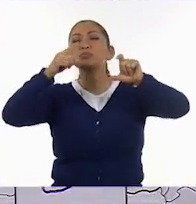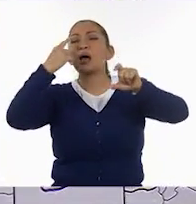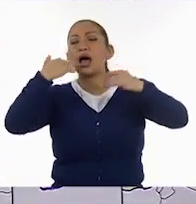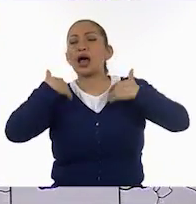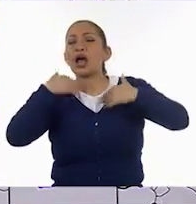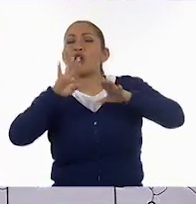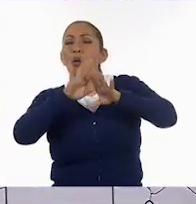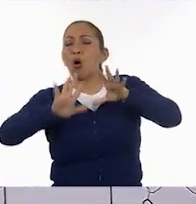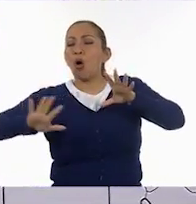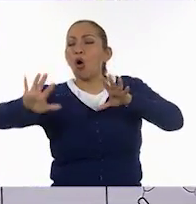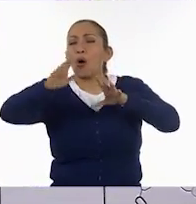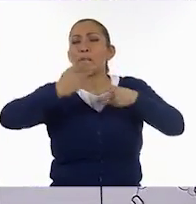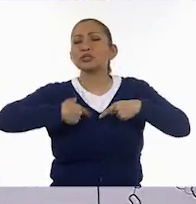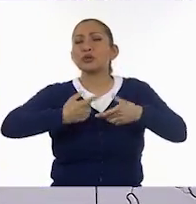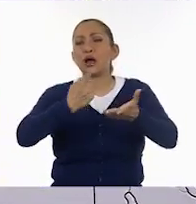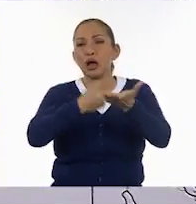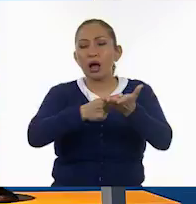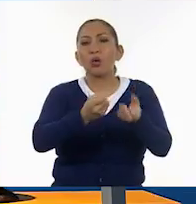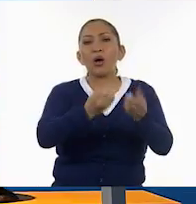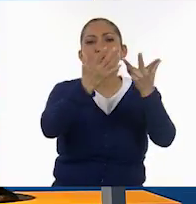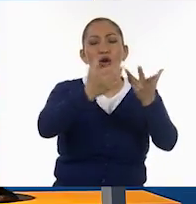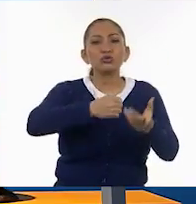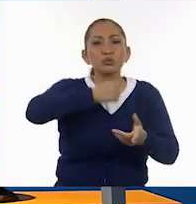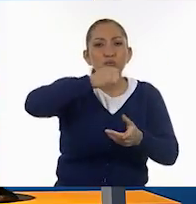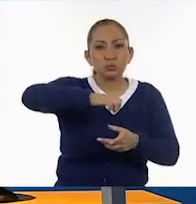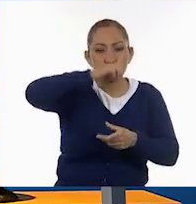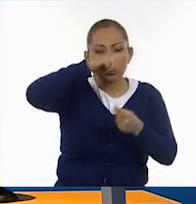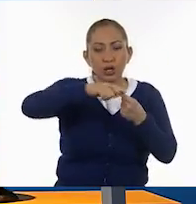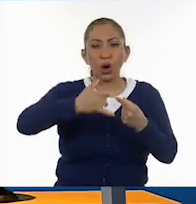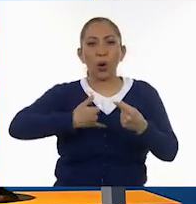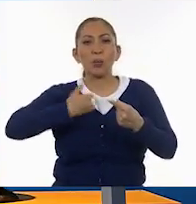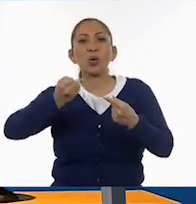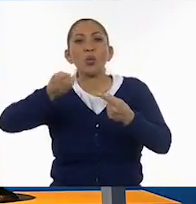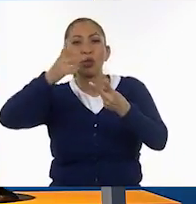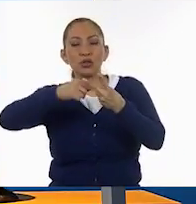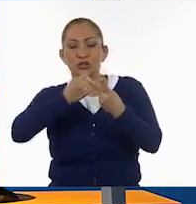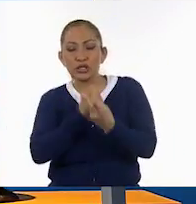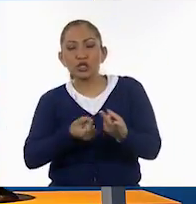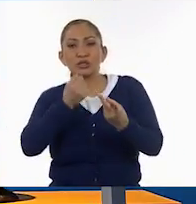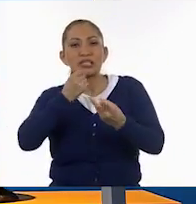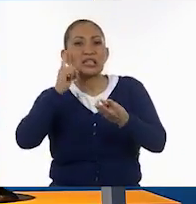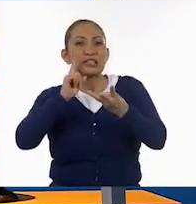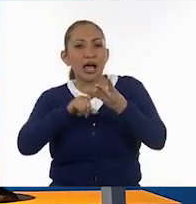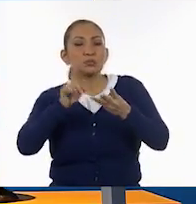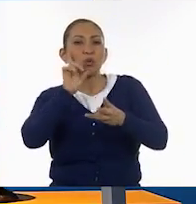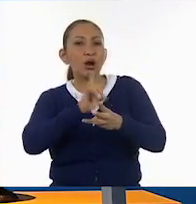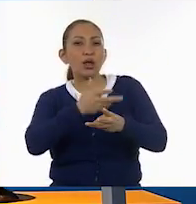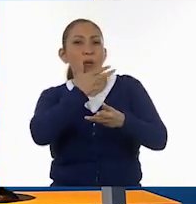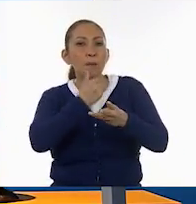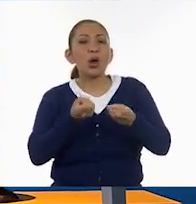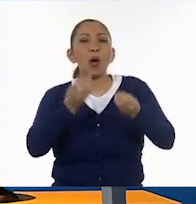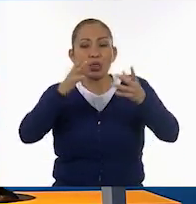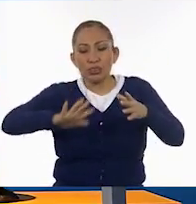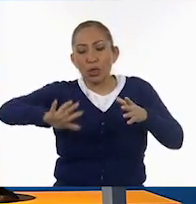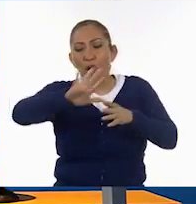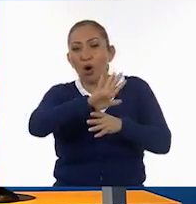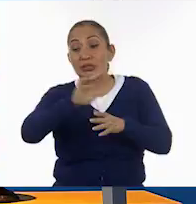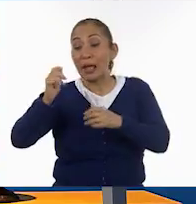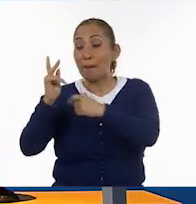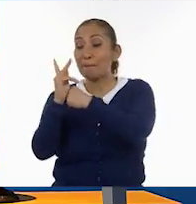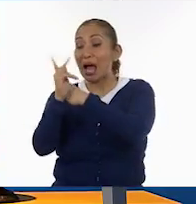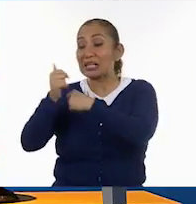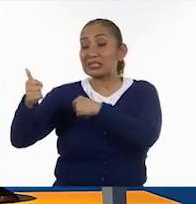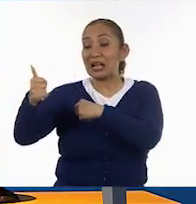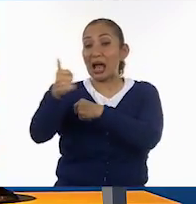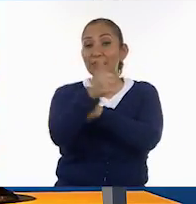se compone esta población, cuántos adultos mayores, jóvenes, niños, niñas, mujeres, hombres hay en los países